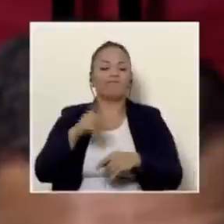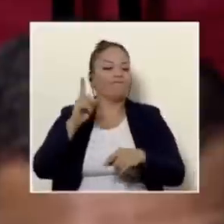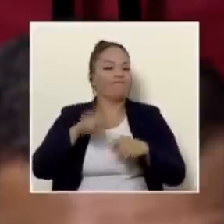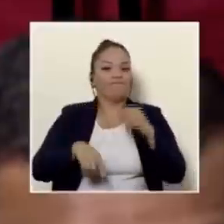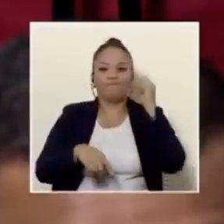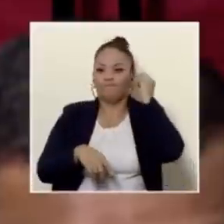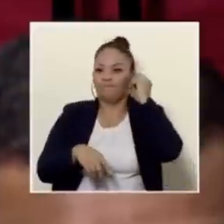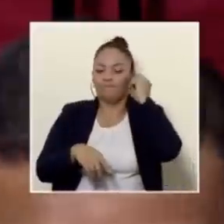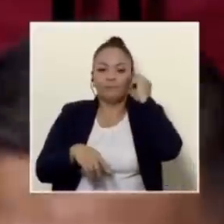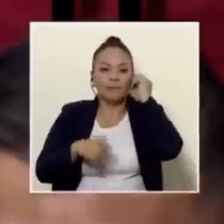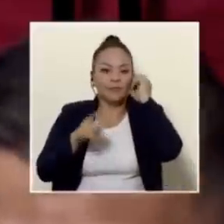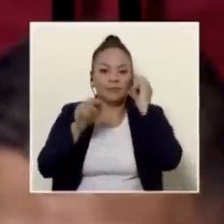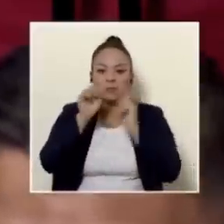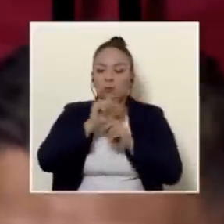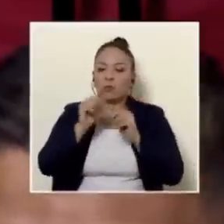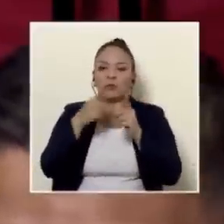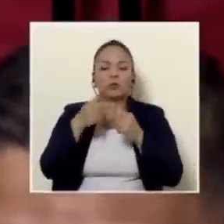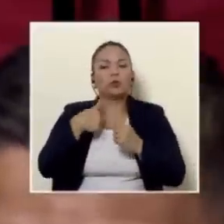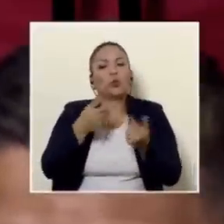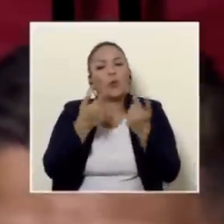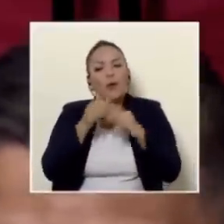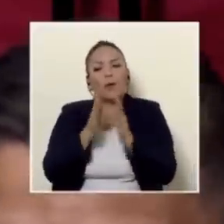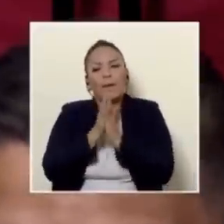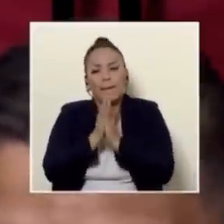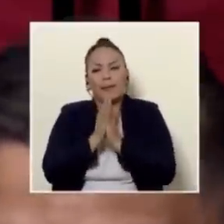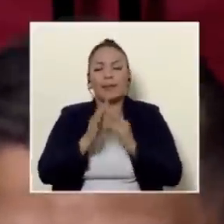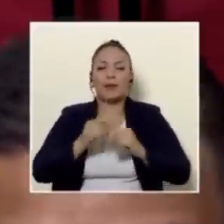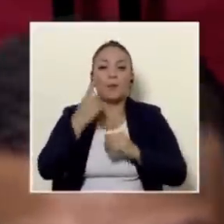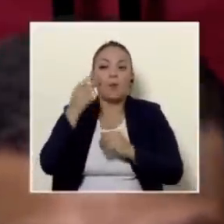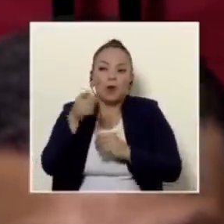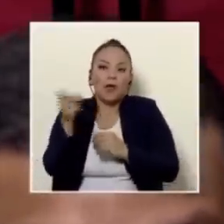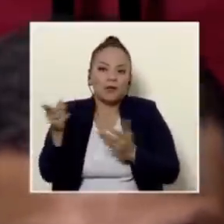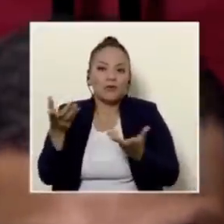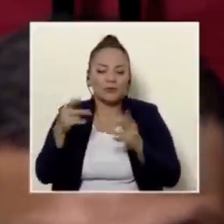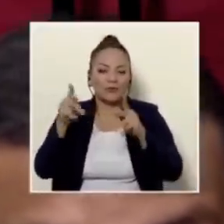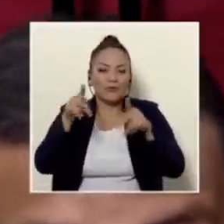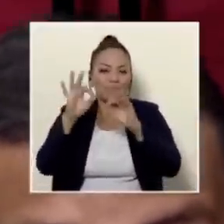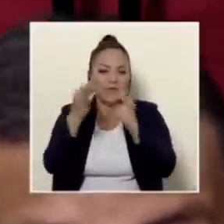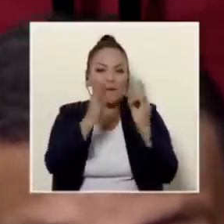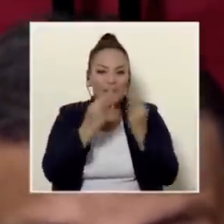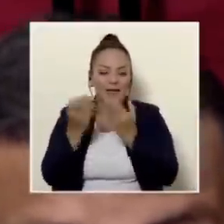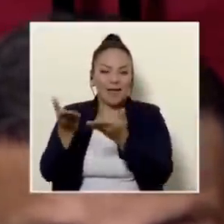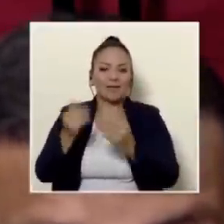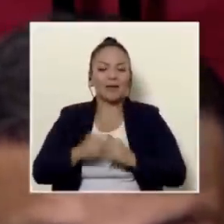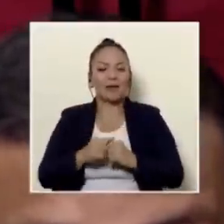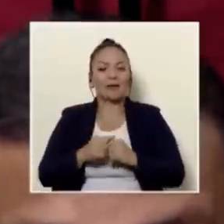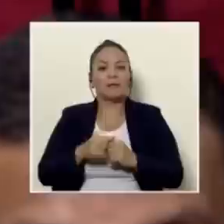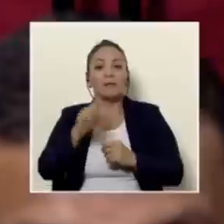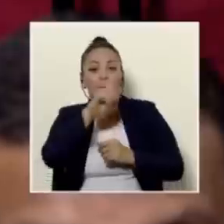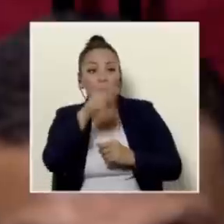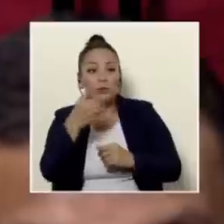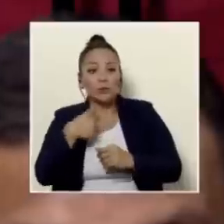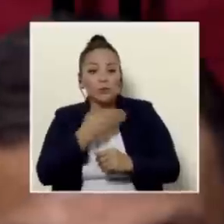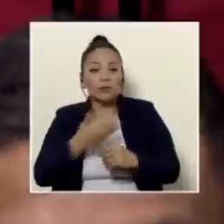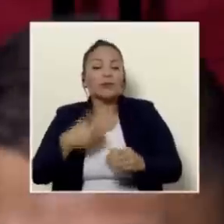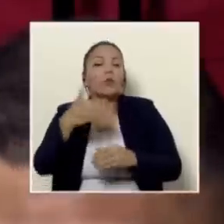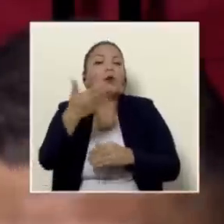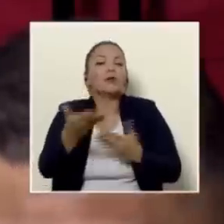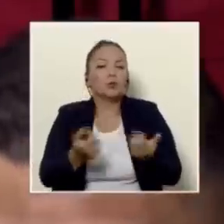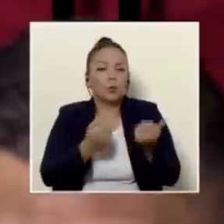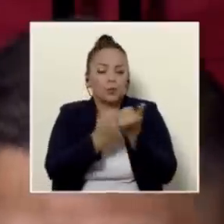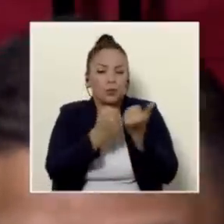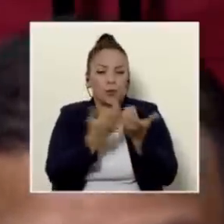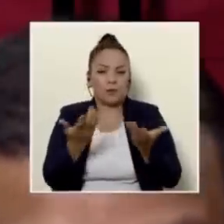inclaudicable. Entonces vengo a abogar por ellos para ver, como dice el señor presidente, para cuándo pueden ver por esta